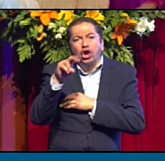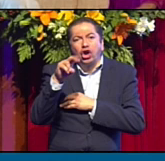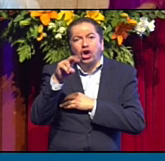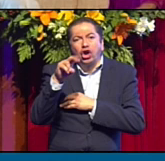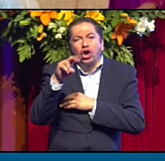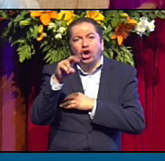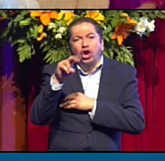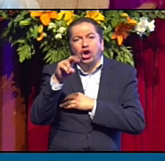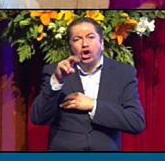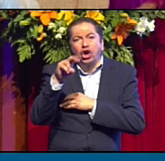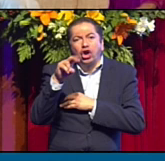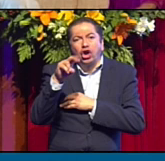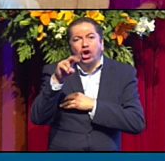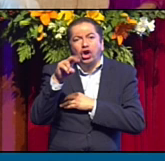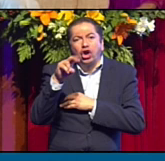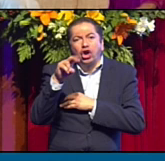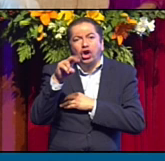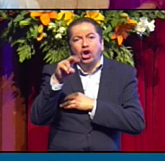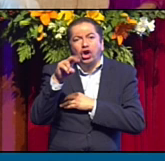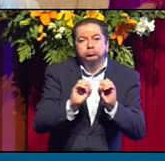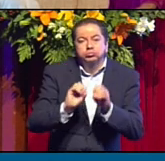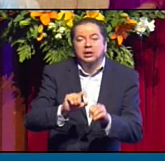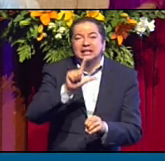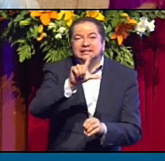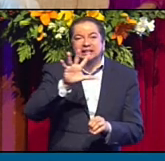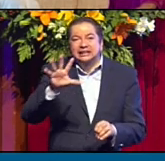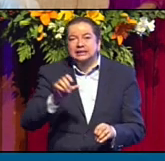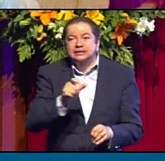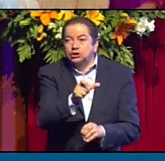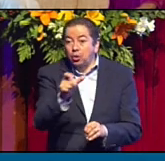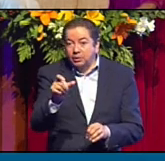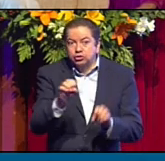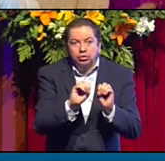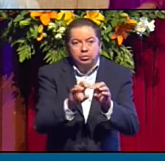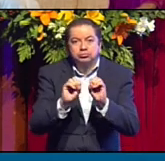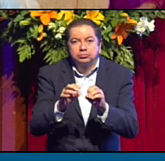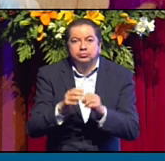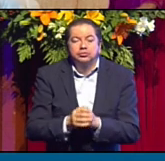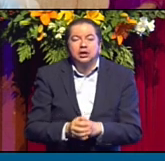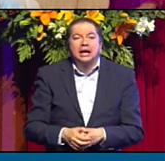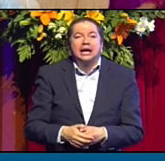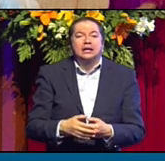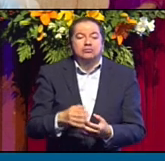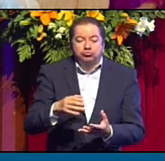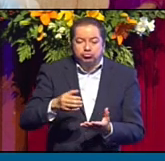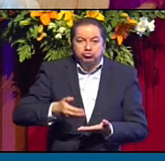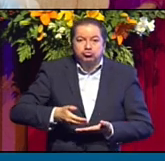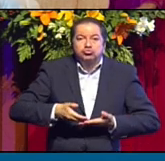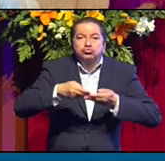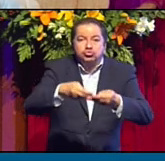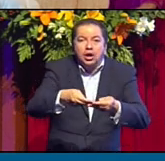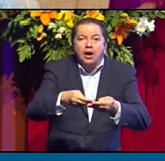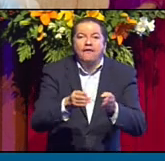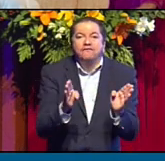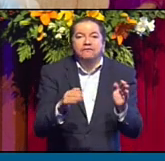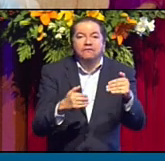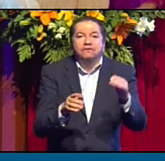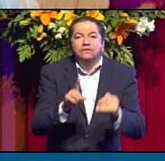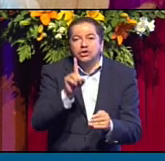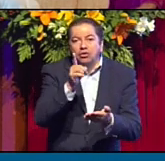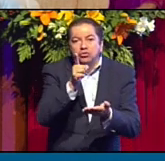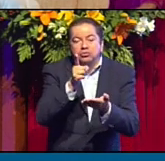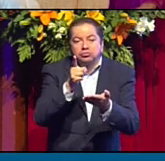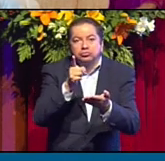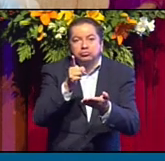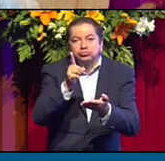Bueno, hicimos un curso también, 75 beneficiados. ¿Y qué le entregamos? Un buen botiquín. Un buen botiquín a